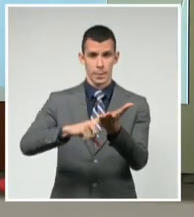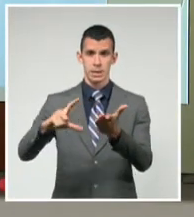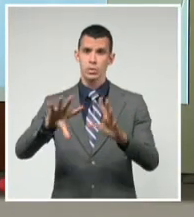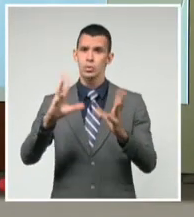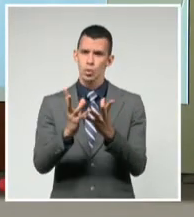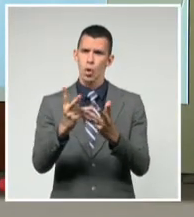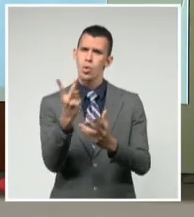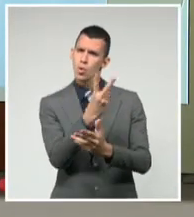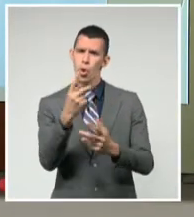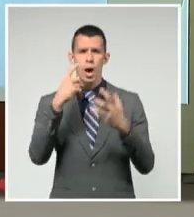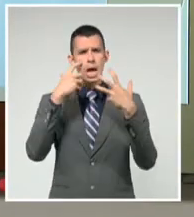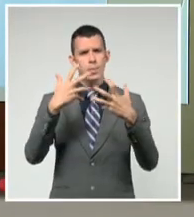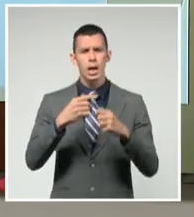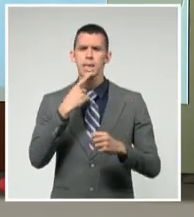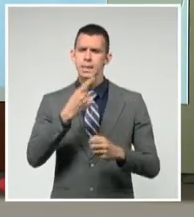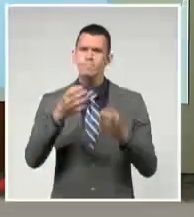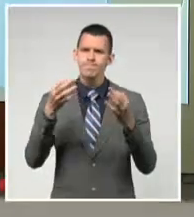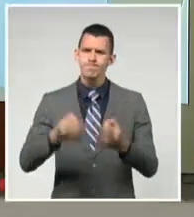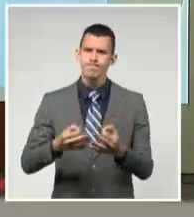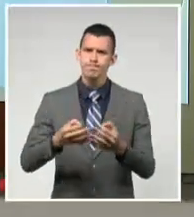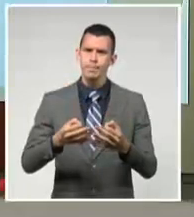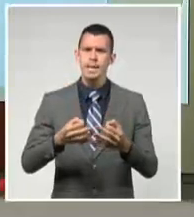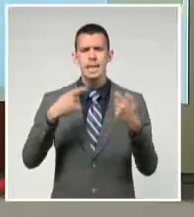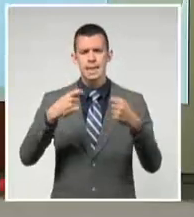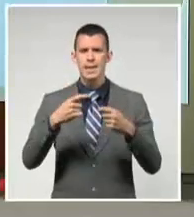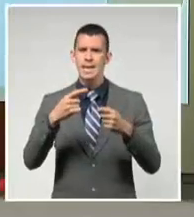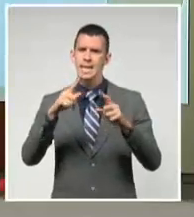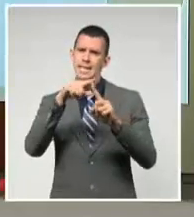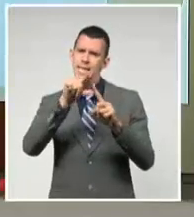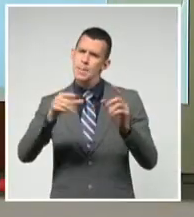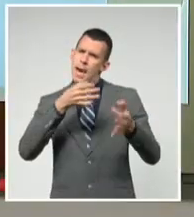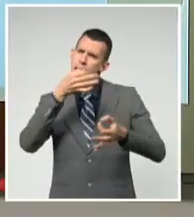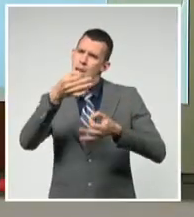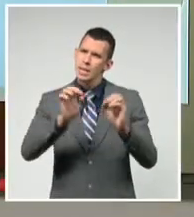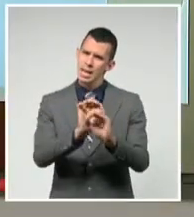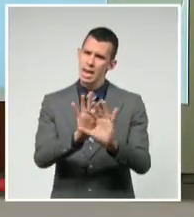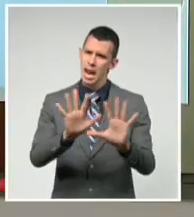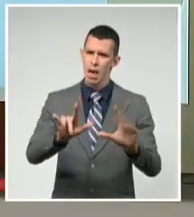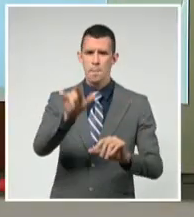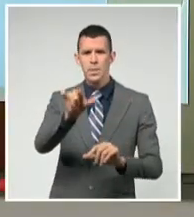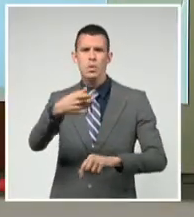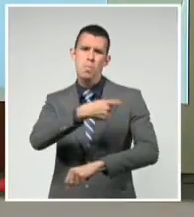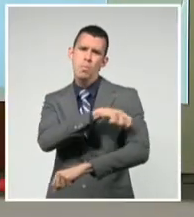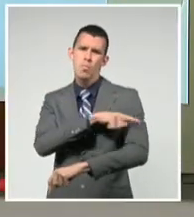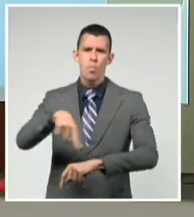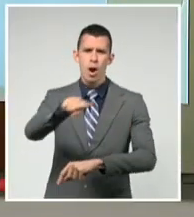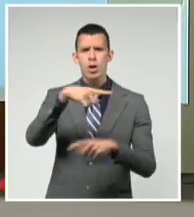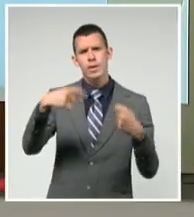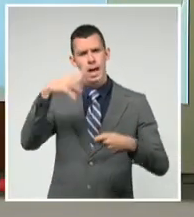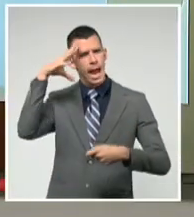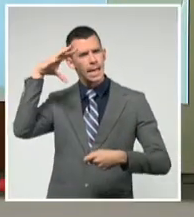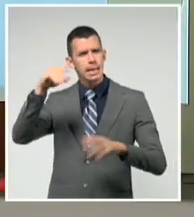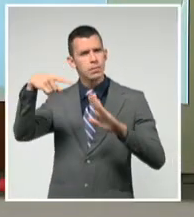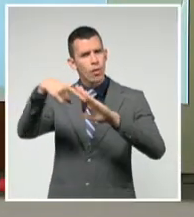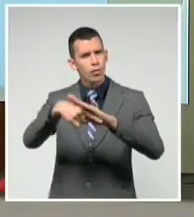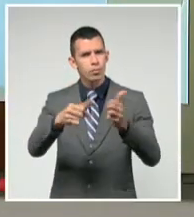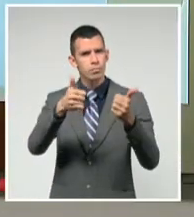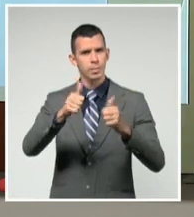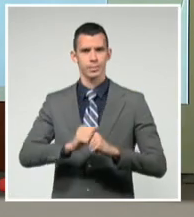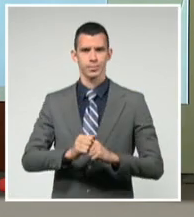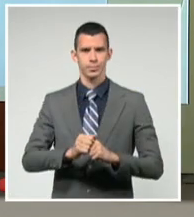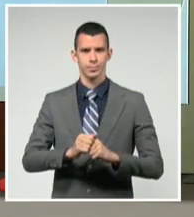planificación coincidieron en que se trata de un tema complejo y transversal en la economía y en la sociedad cubana